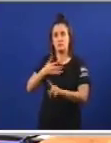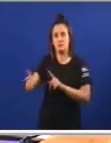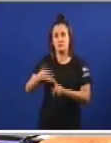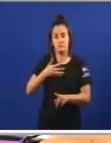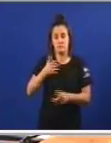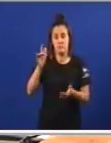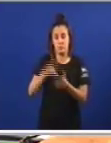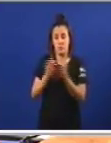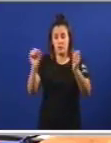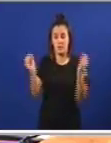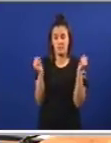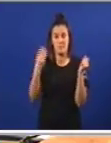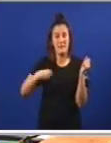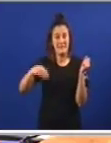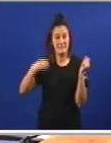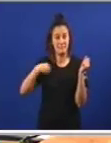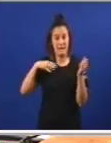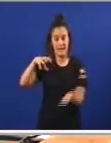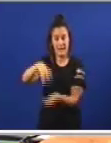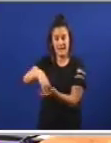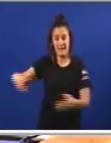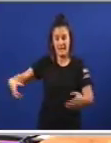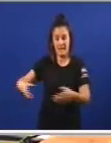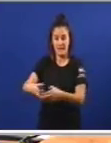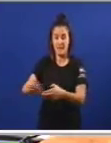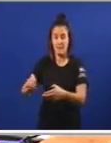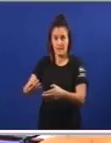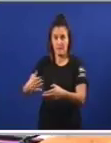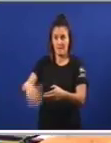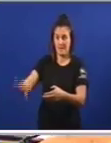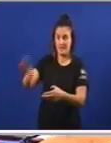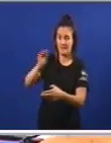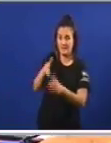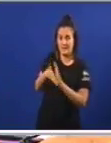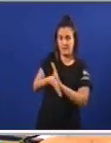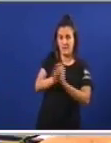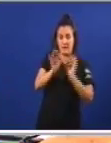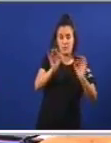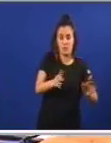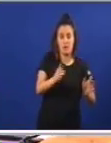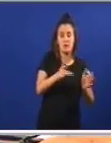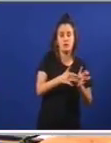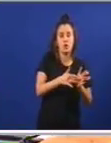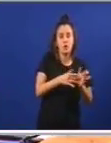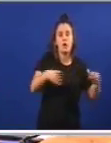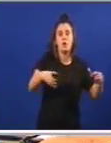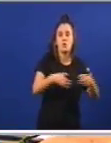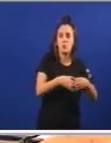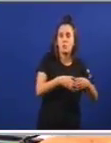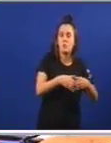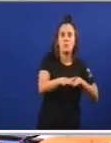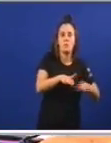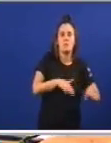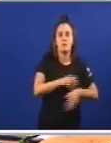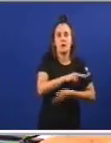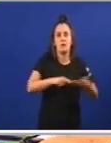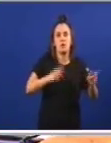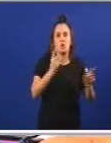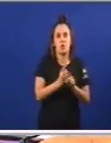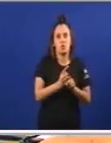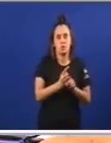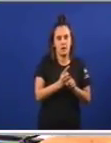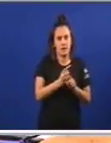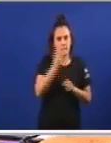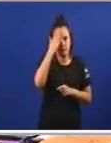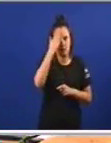ingresadas na mesma unidade debe entenderse precisamente tal e como denuncia o Movemento Galego de Saúde Mental no marco dese deterioro da calidade